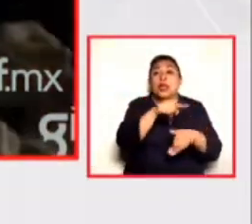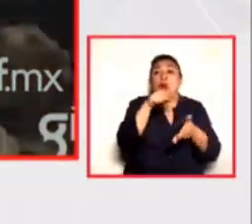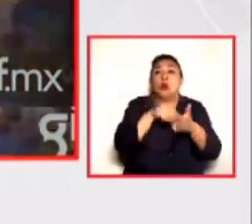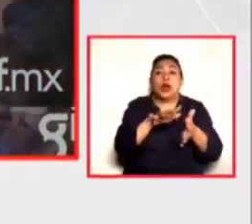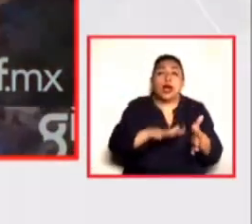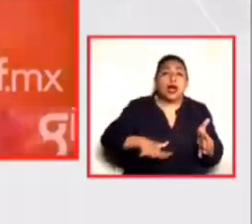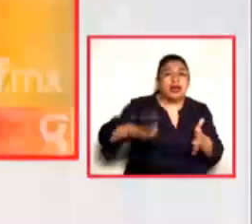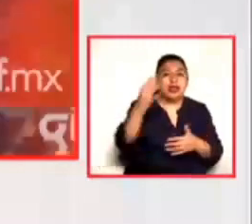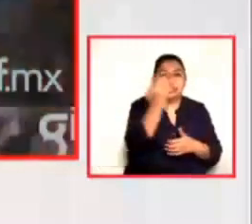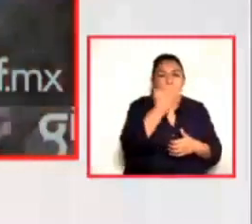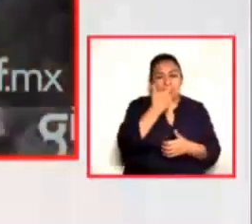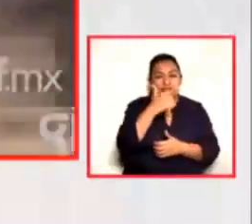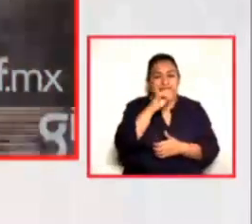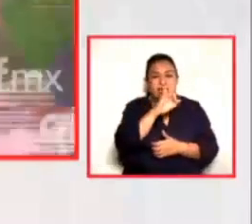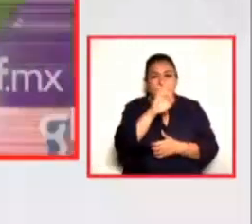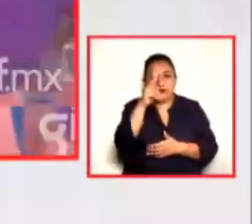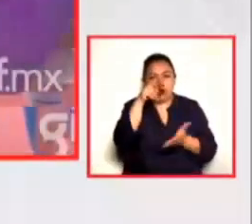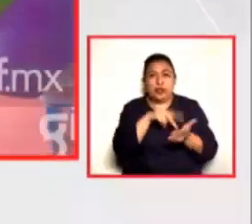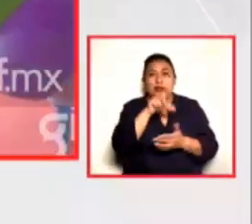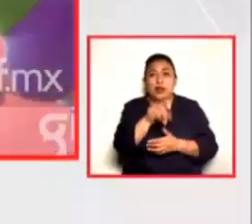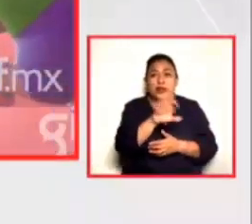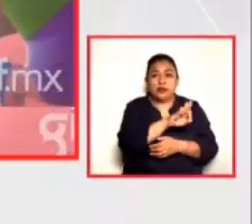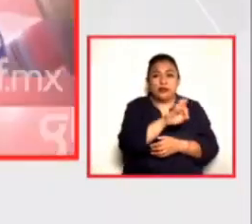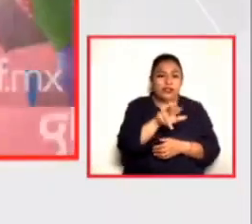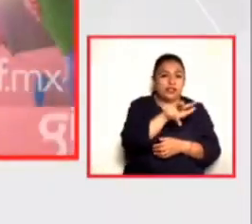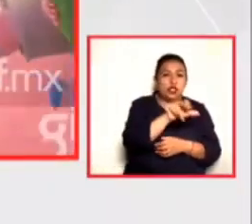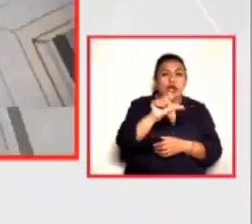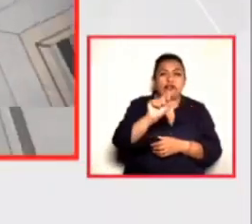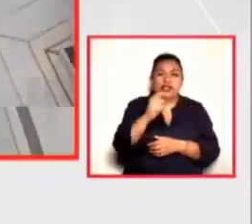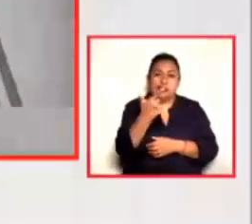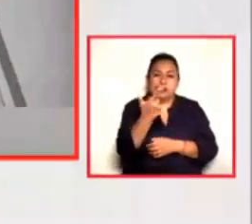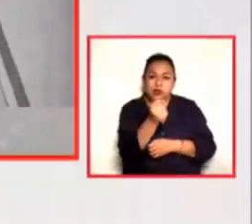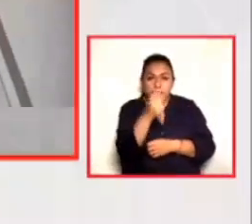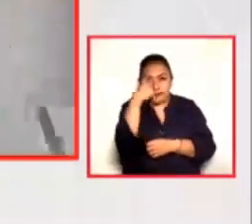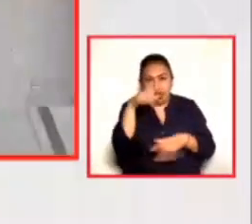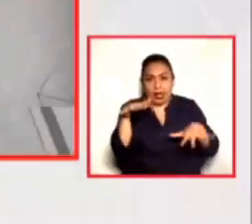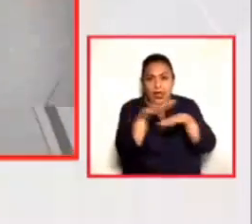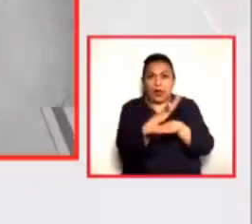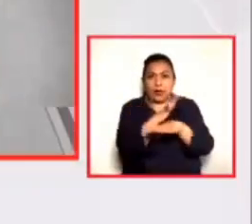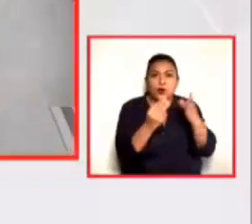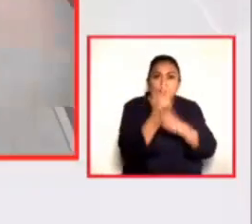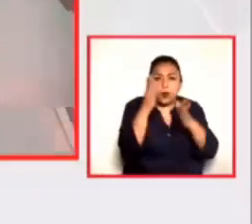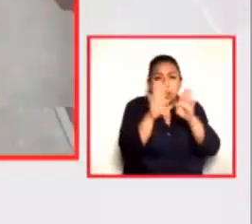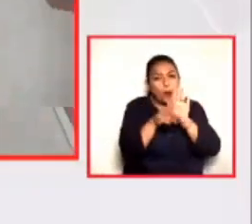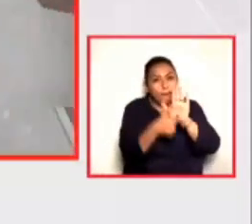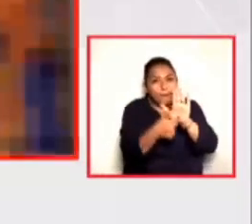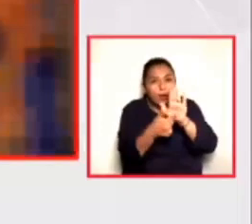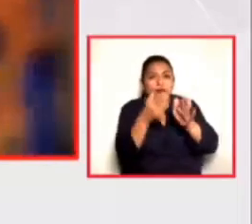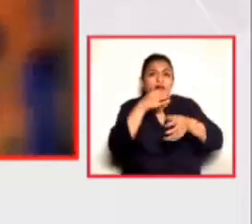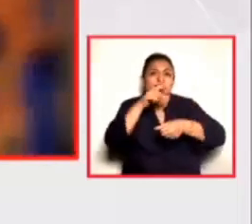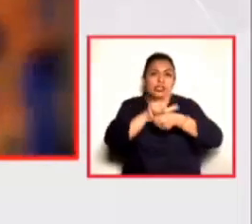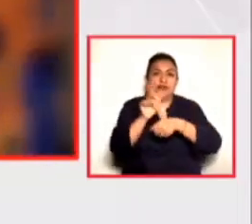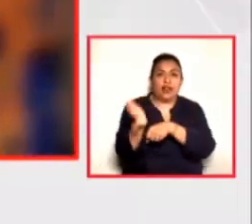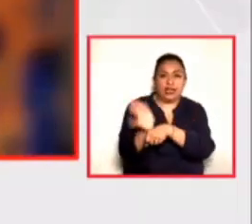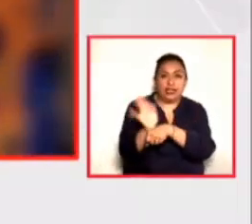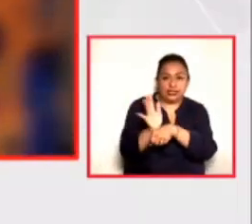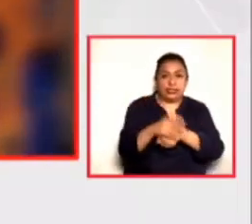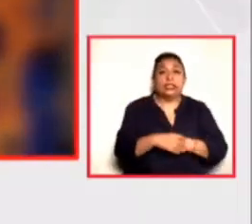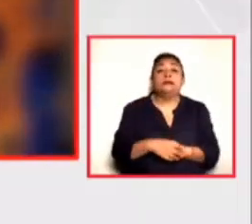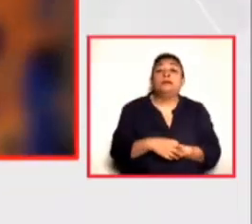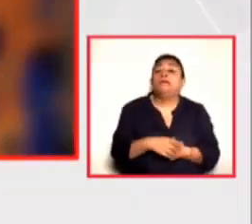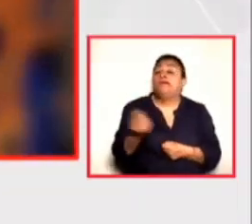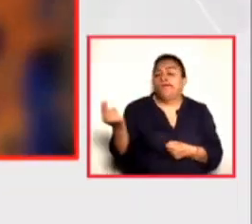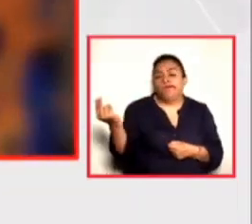llega del 18 al 27 de septiembre para innovar la forma en que se presentan los festivales de cine. Hemos tenido que ser